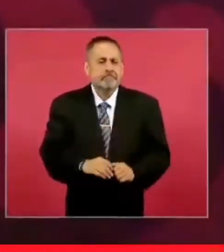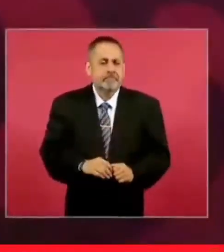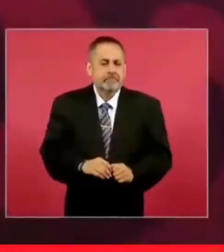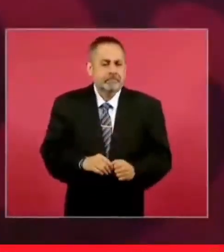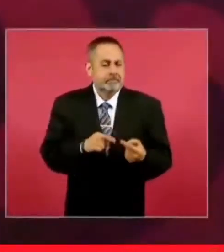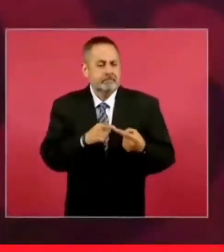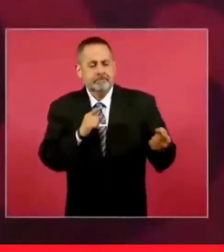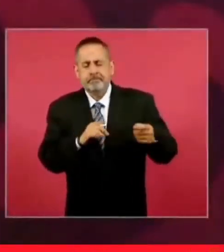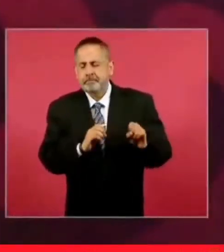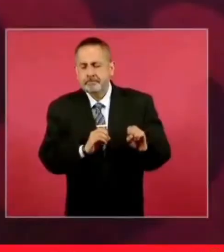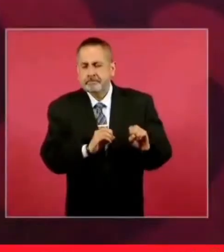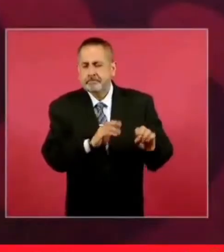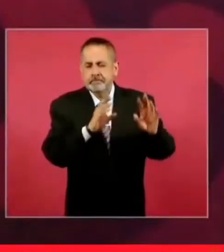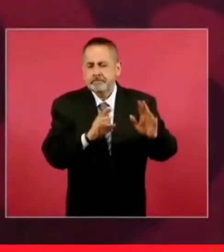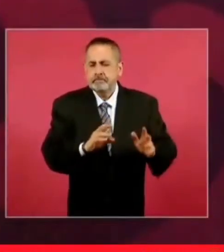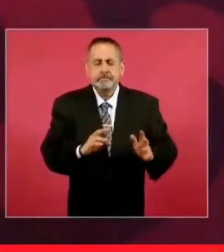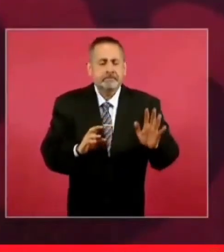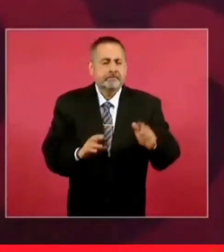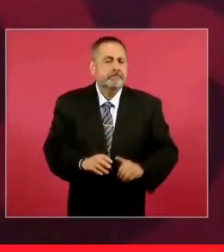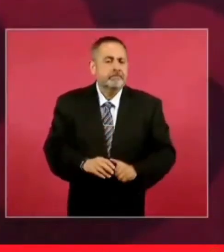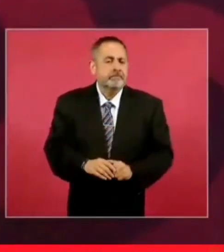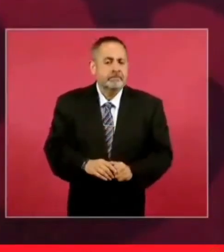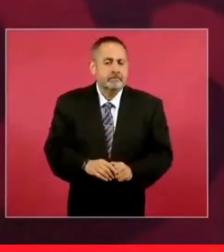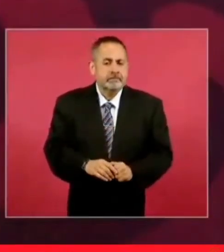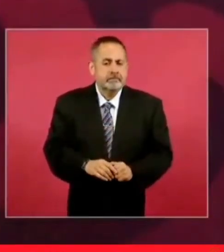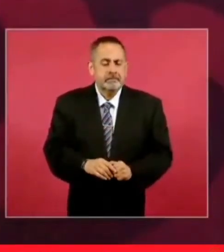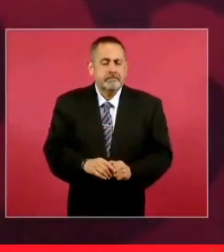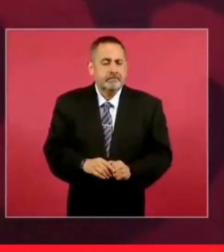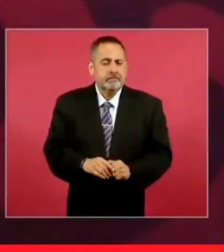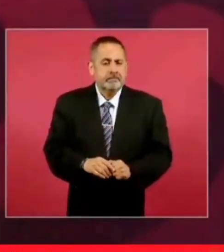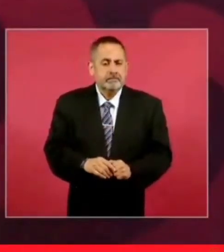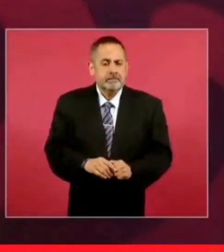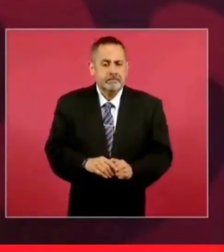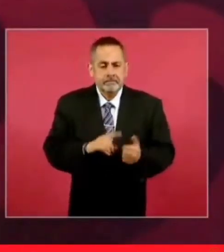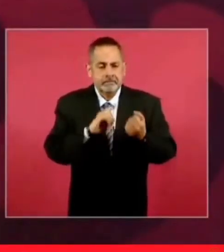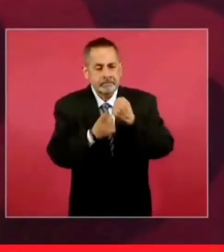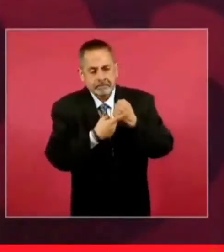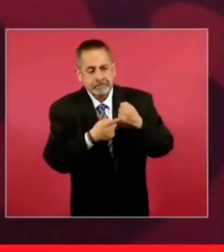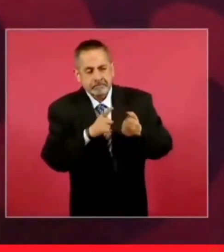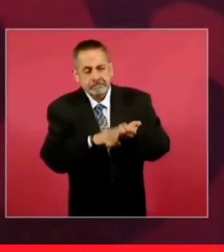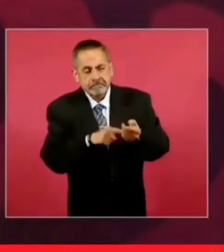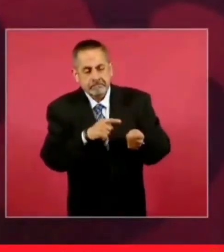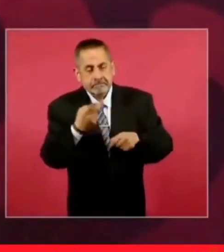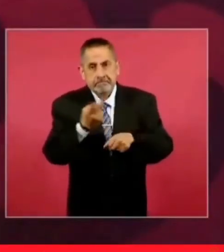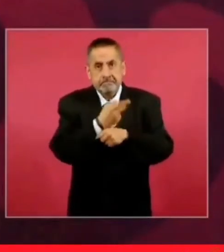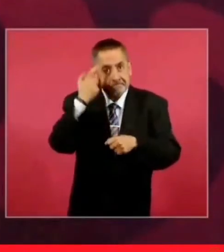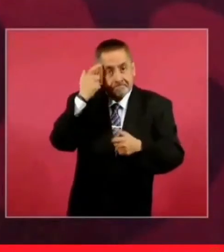nuestros adversarios. No sé qué les está pasando.